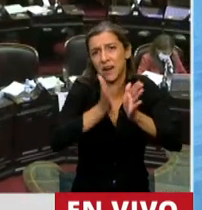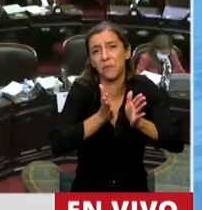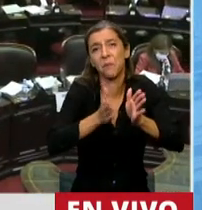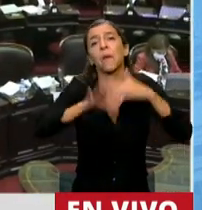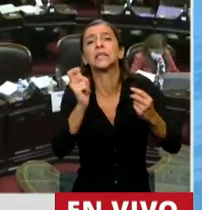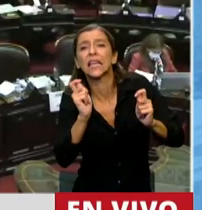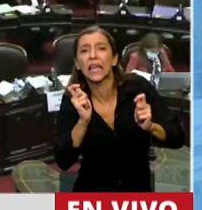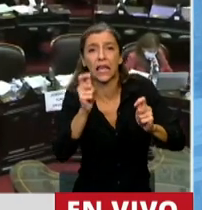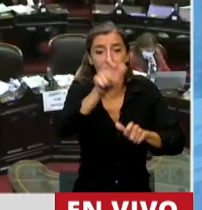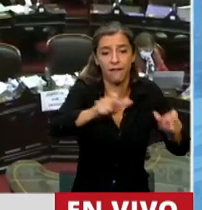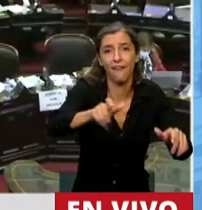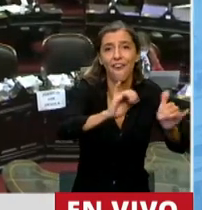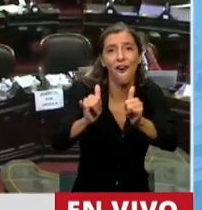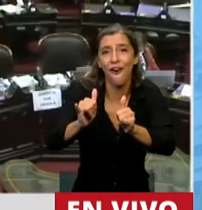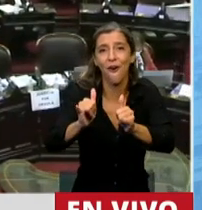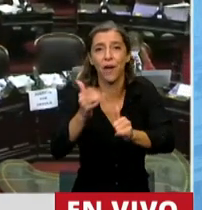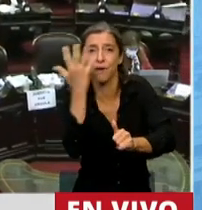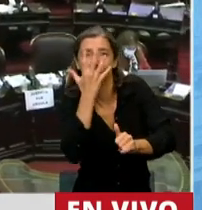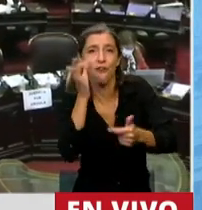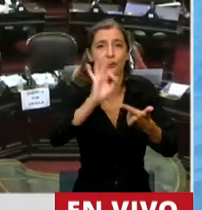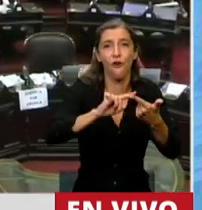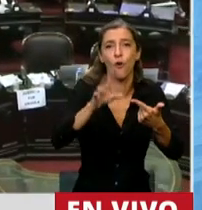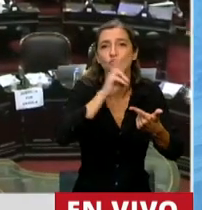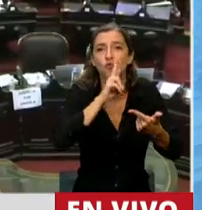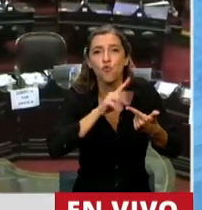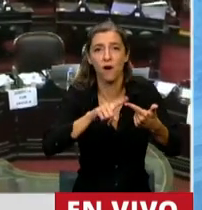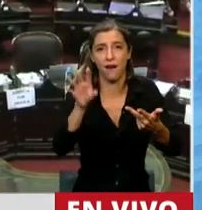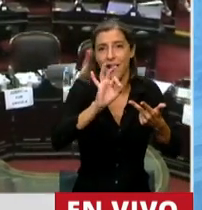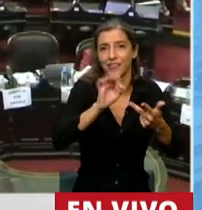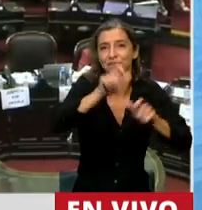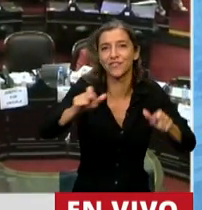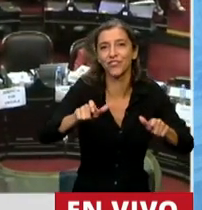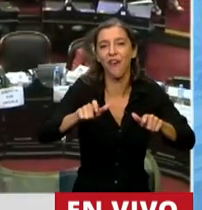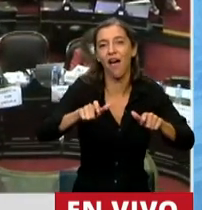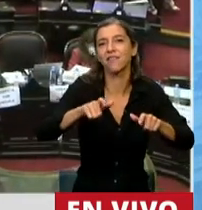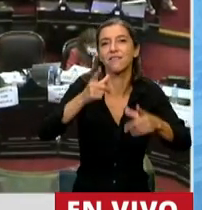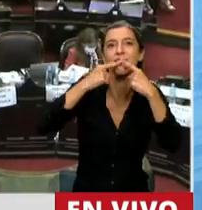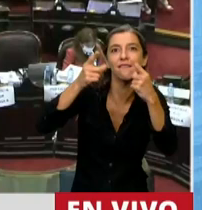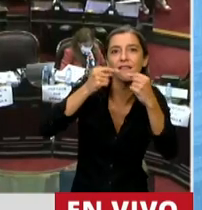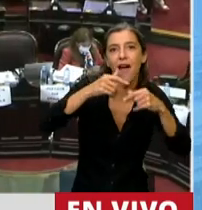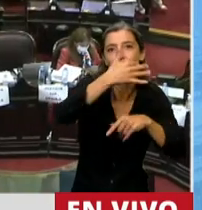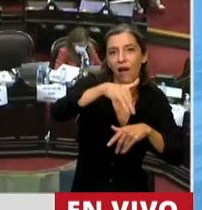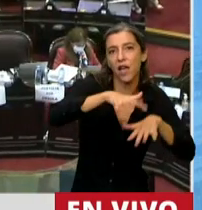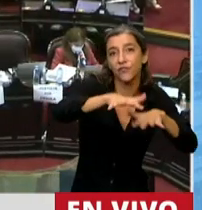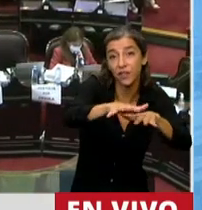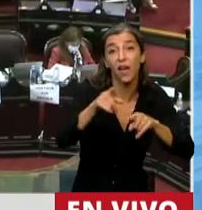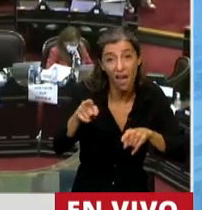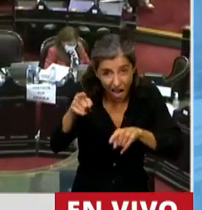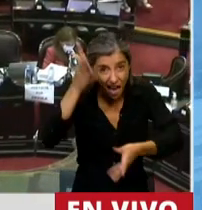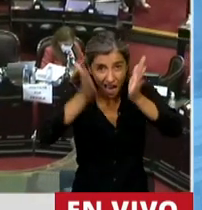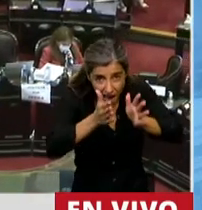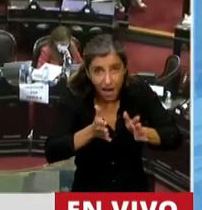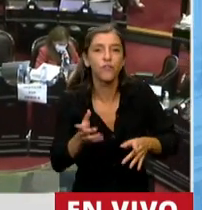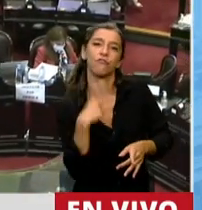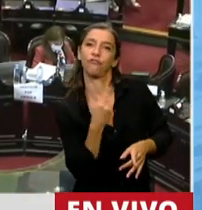son morochos, que son mujeres o que reclaman en las calles por los derechos sociales. Si realmente queremos terminar con